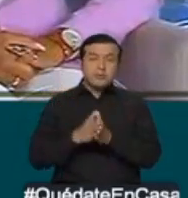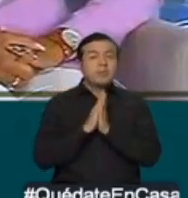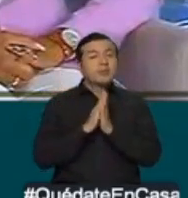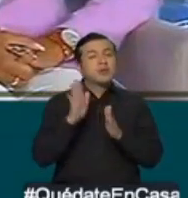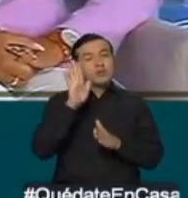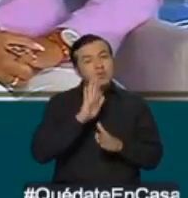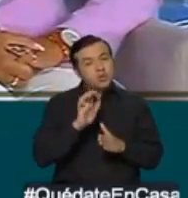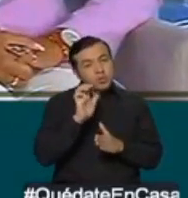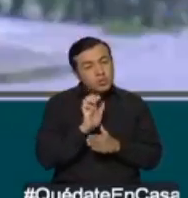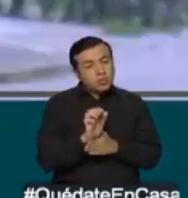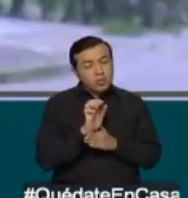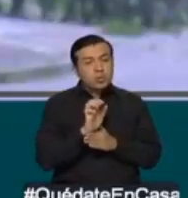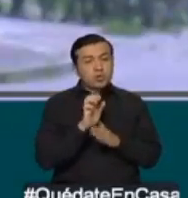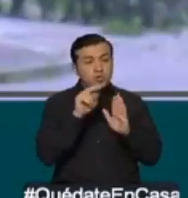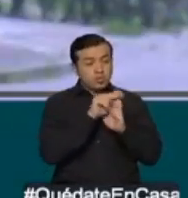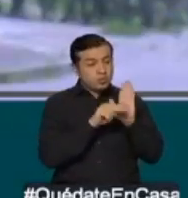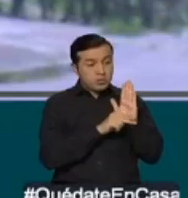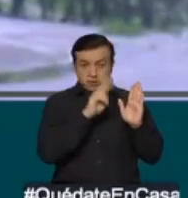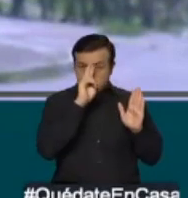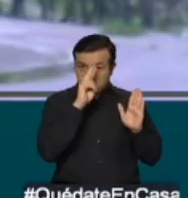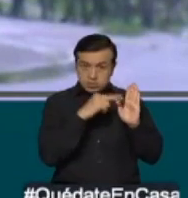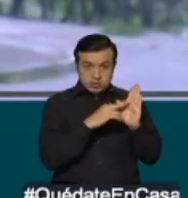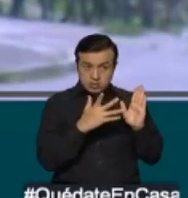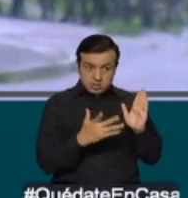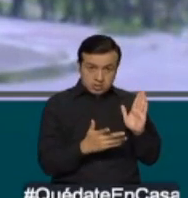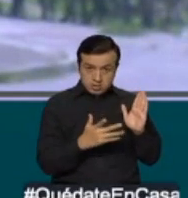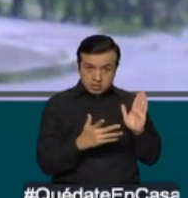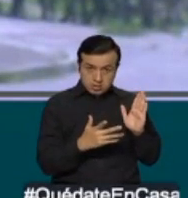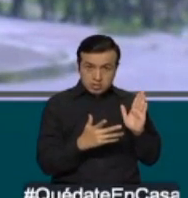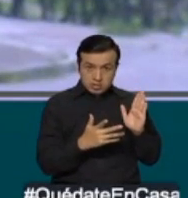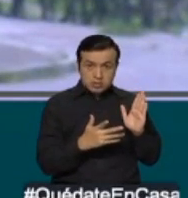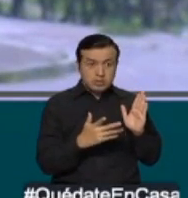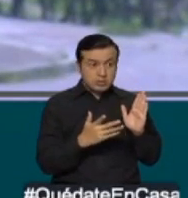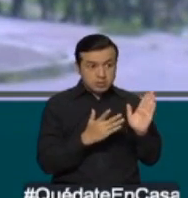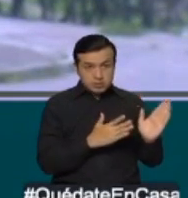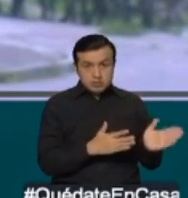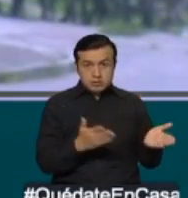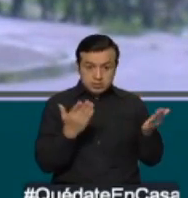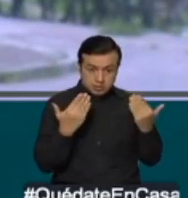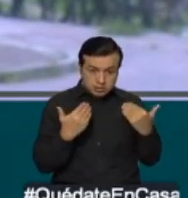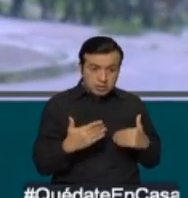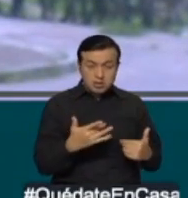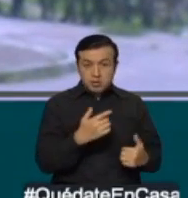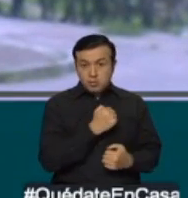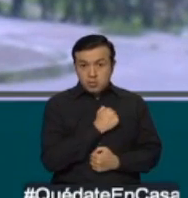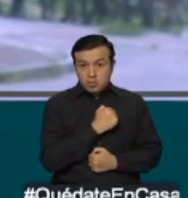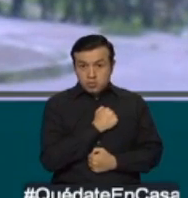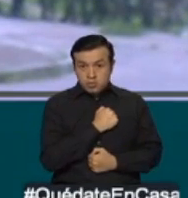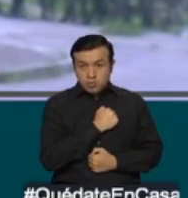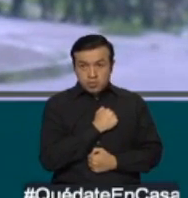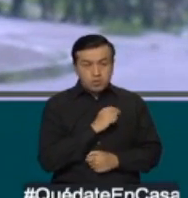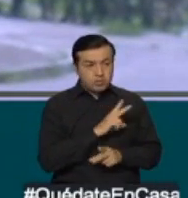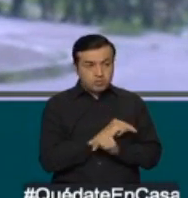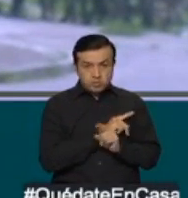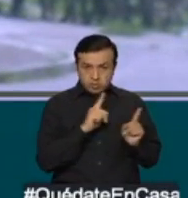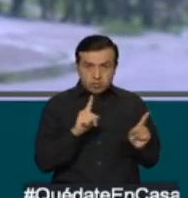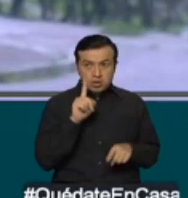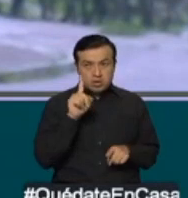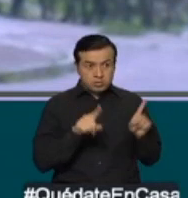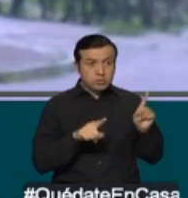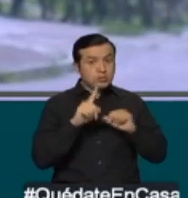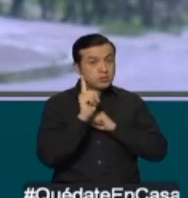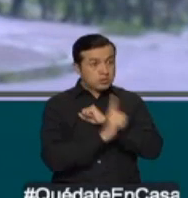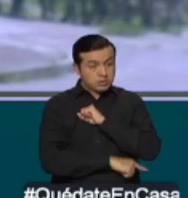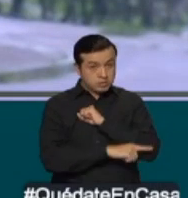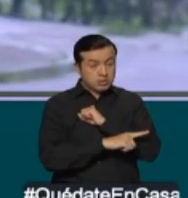ecuatorianos que incumplen esta normativa que vean por el bien común no veamos el bien propio veamos el bien común aquí habrá sanciones